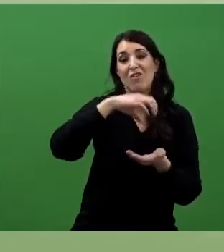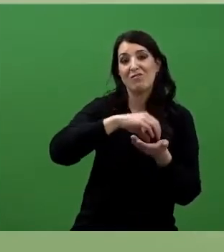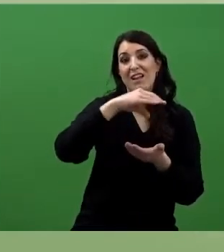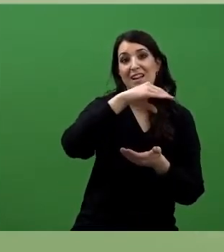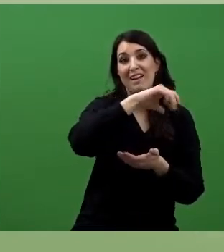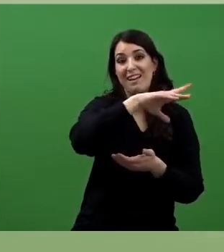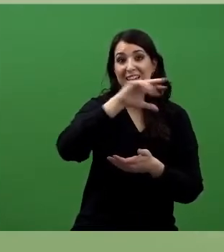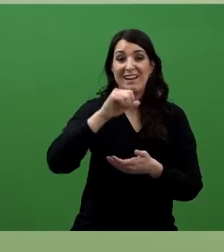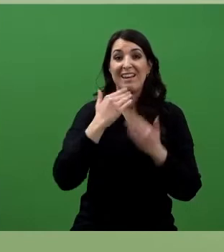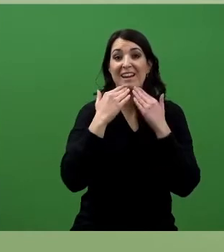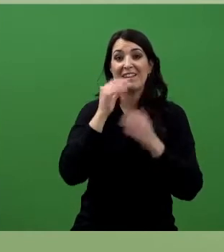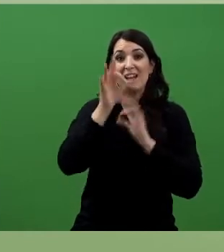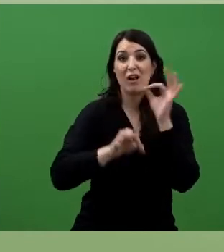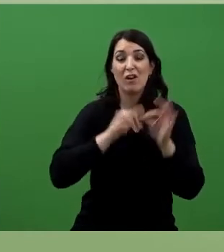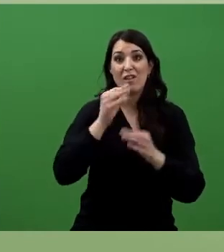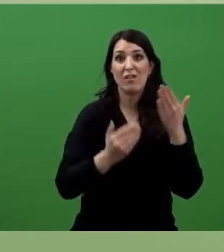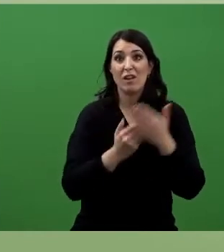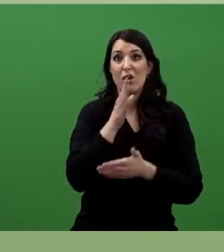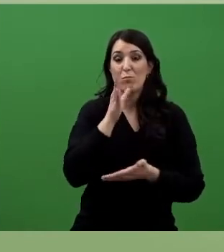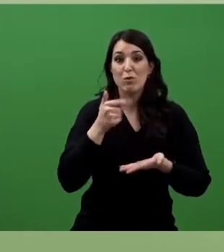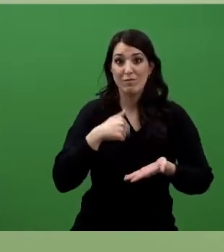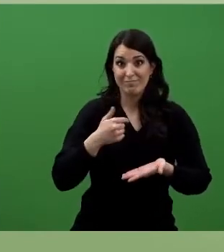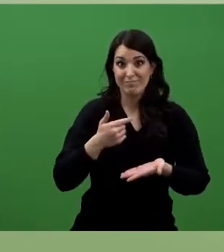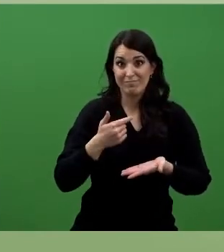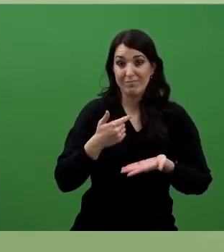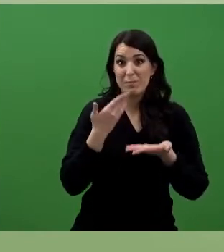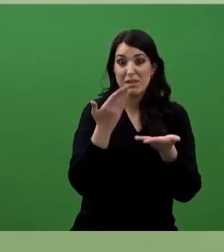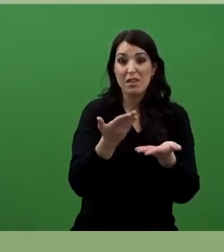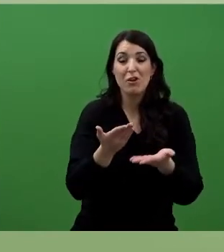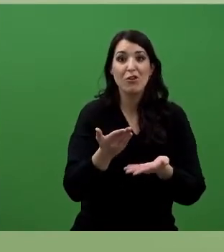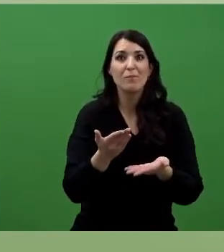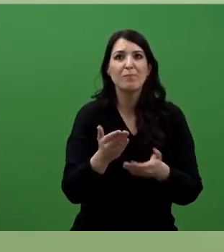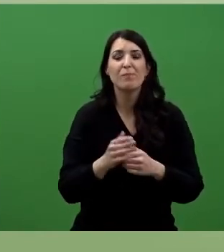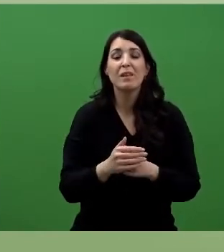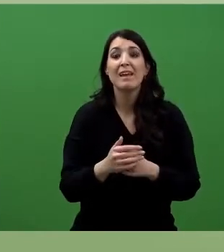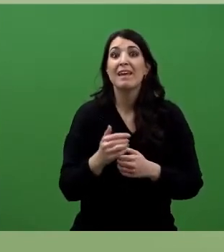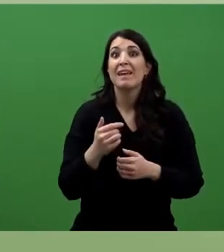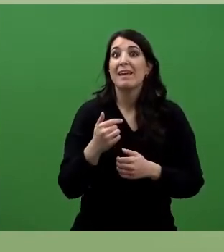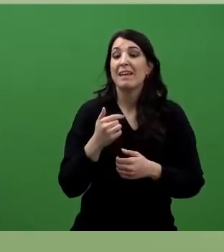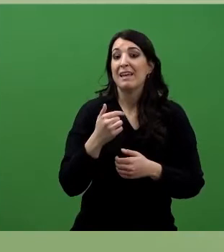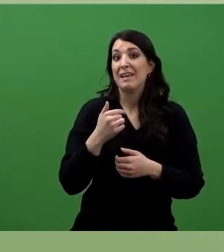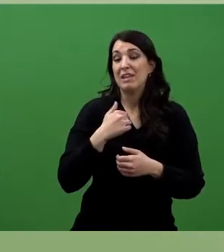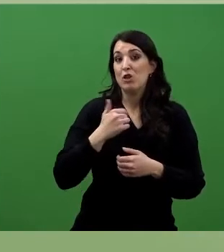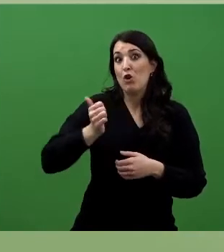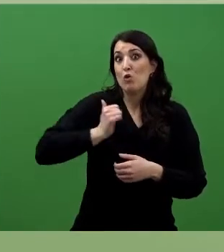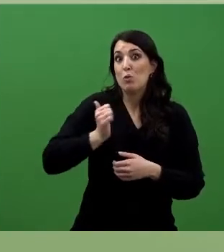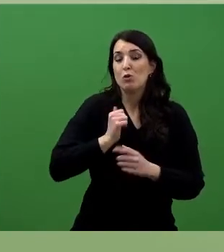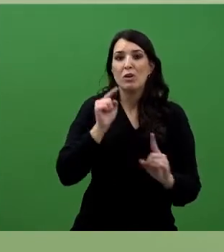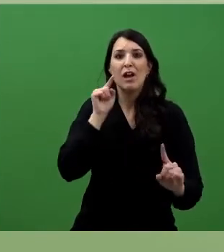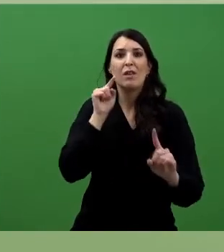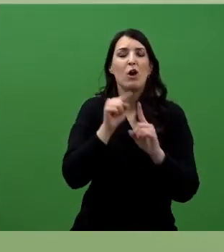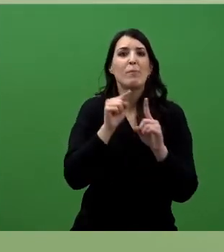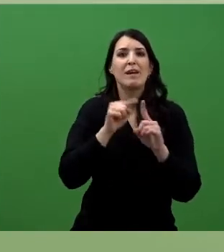evento por esta invitación para participar hoy en esta jornada y explicar algunos de los proyectos en los